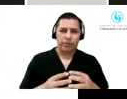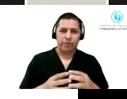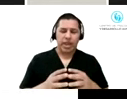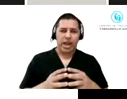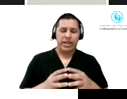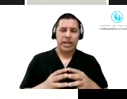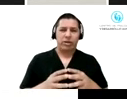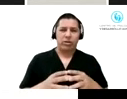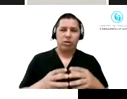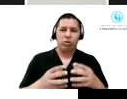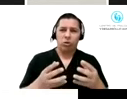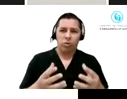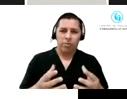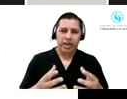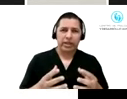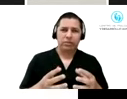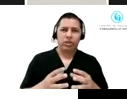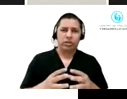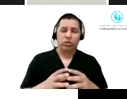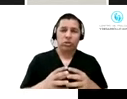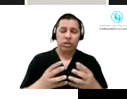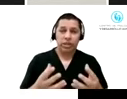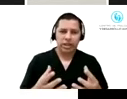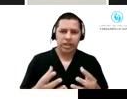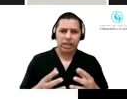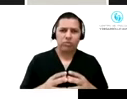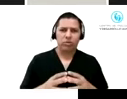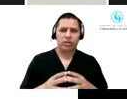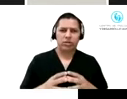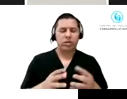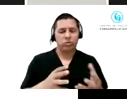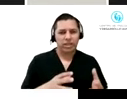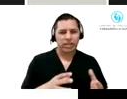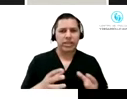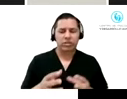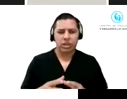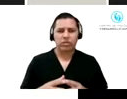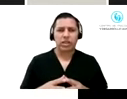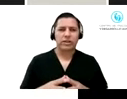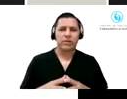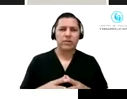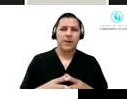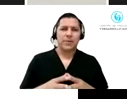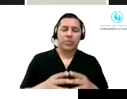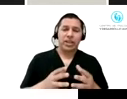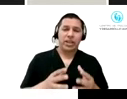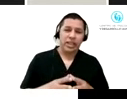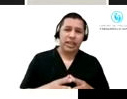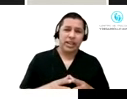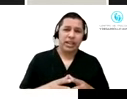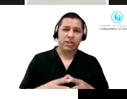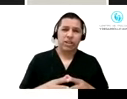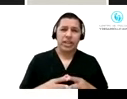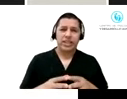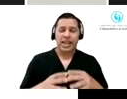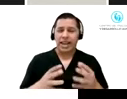desarrollo, allá cuando él aún no comprende muchas cosas, no entiende aún muchas cosas, unas sí, otras no tanto. Dice